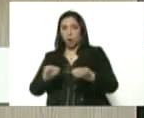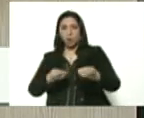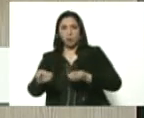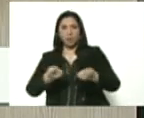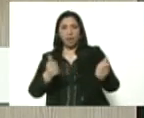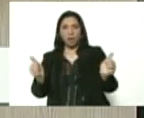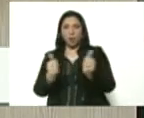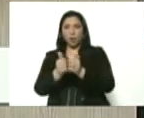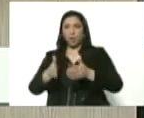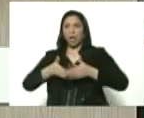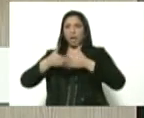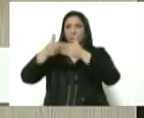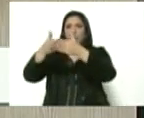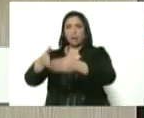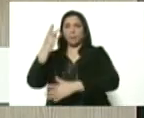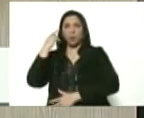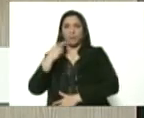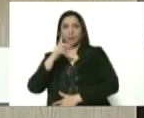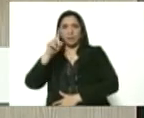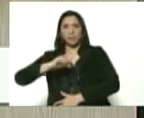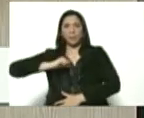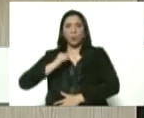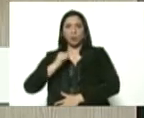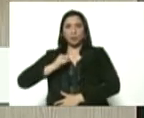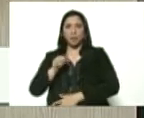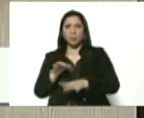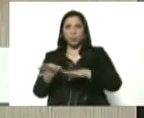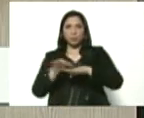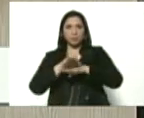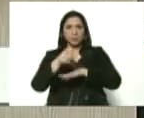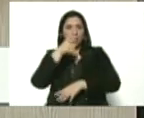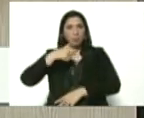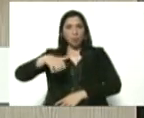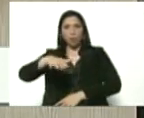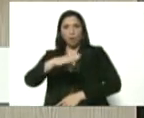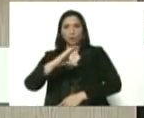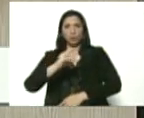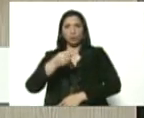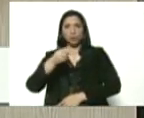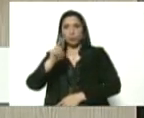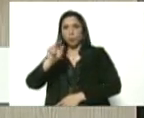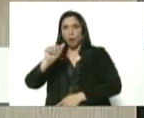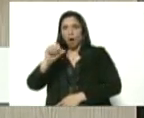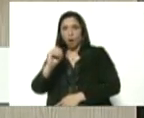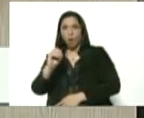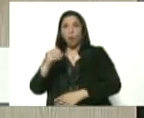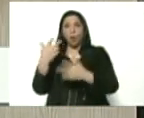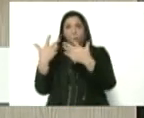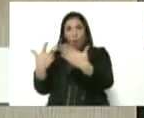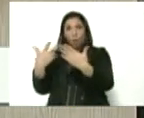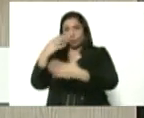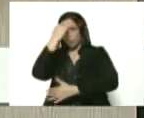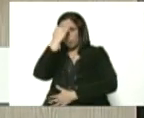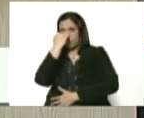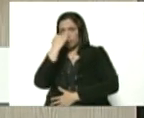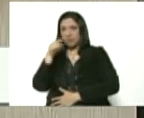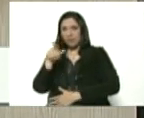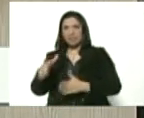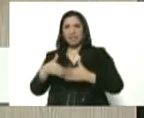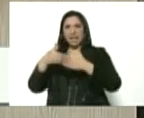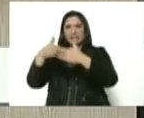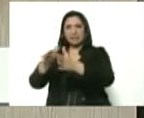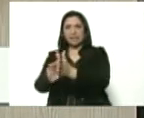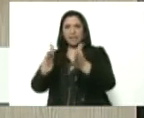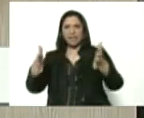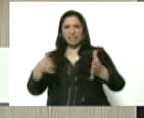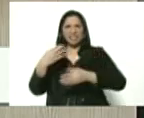Bolivariana y la Policía Municipal del pueblo de Chuao a 8 de los terroristas de esa lancha grande. ¿Qué hicieron los terroristas